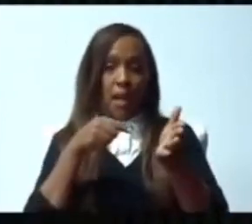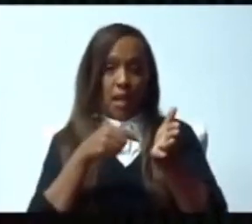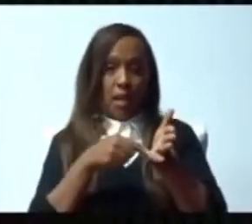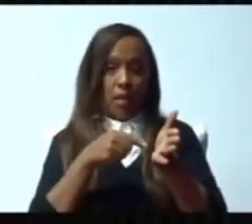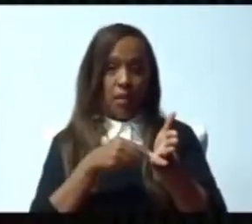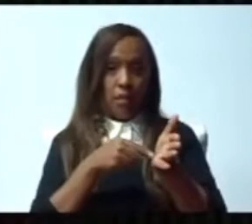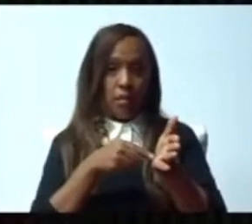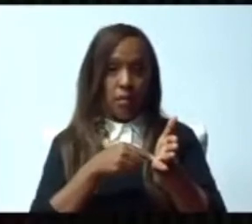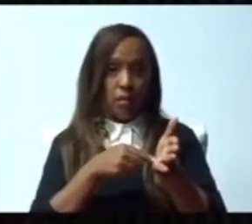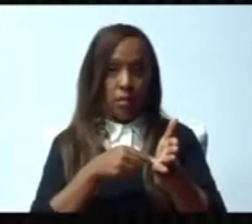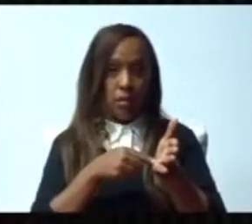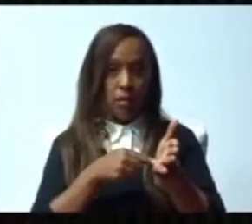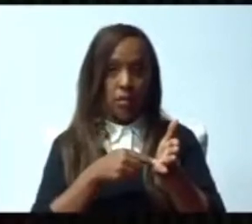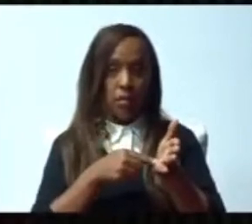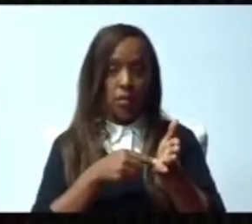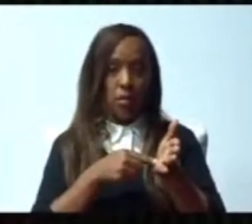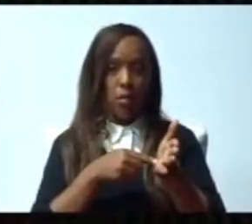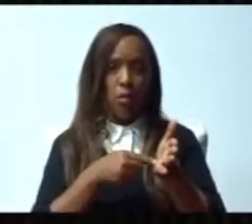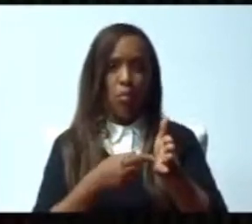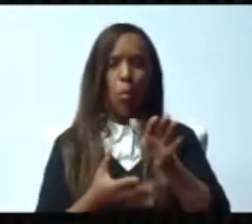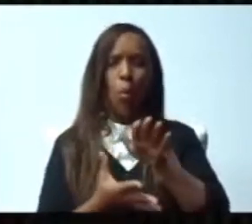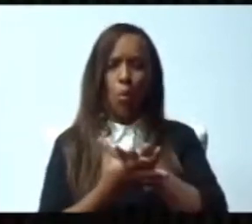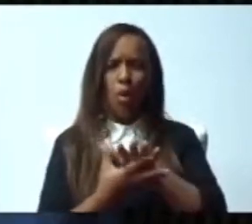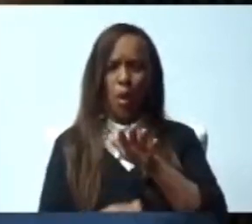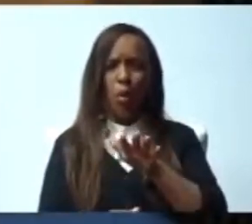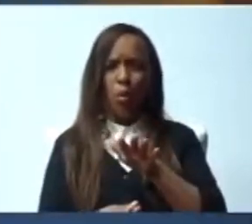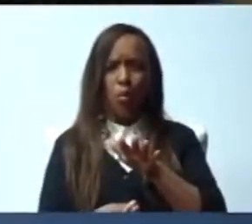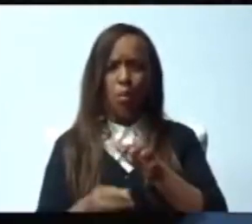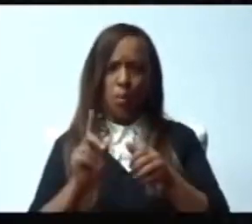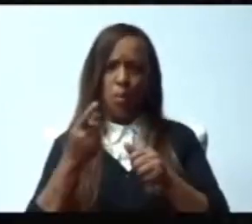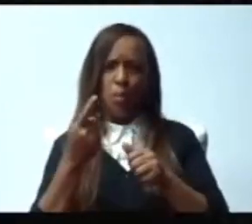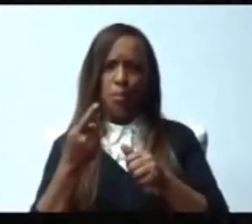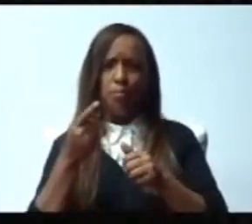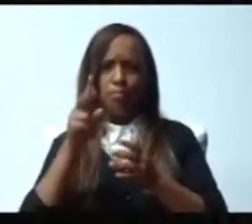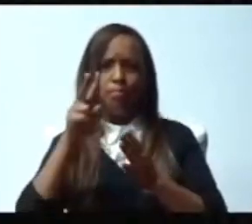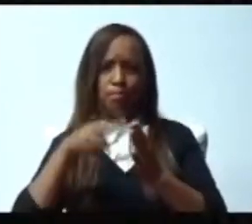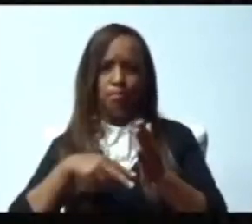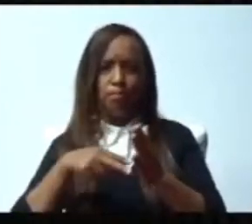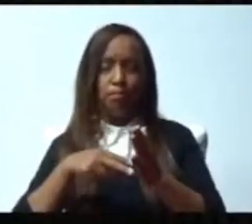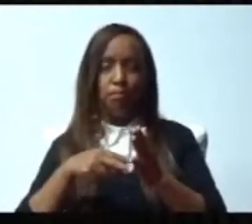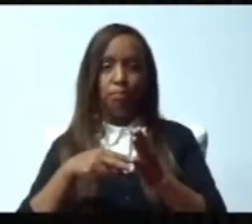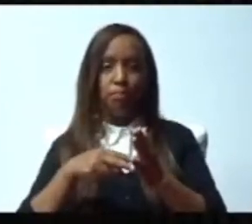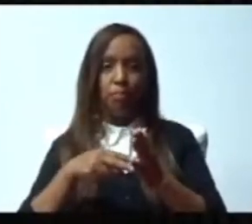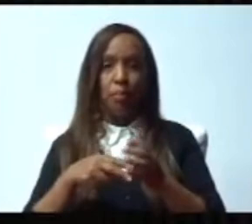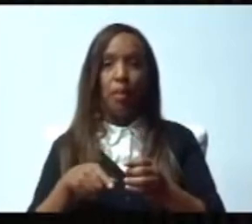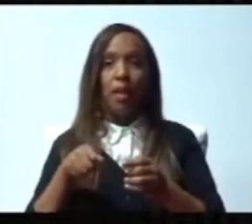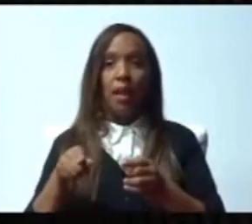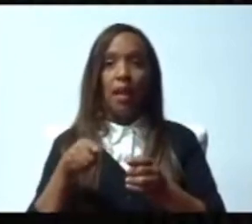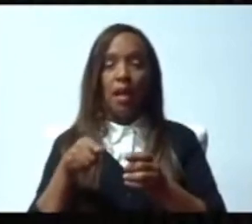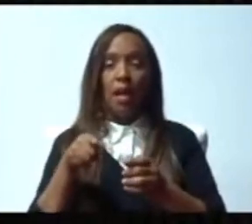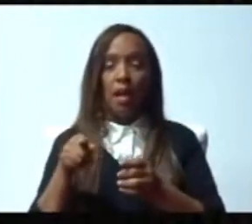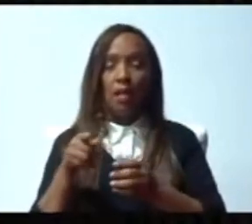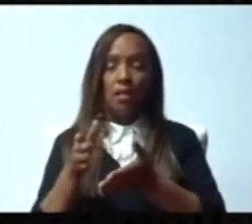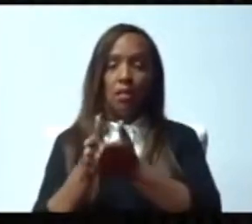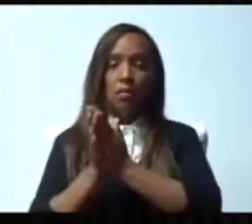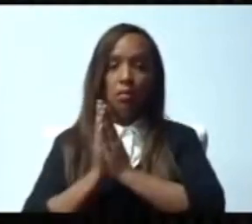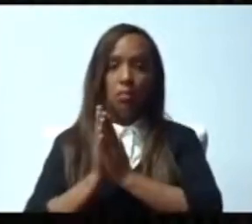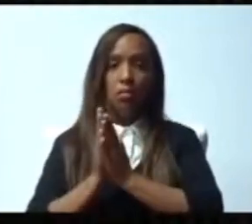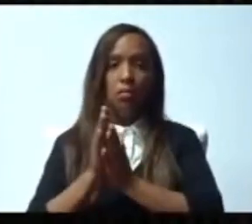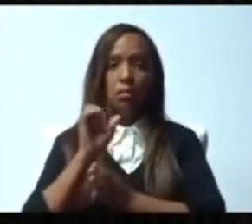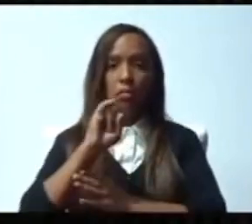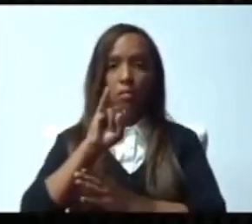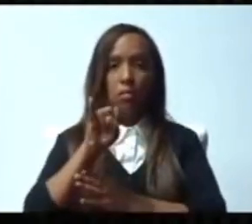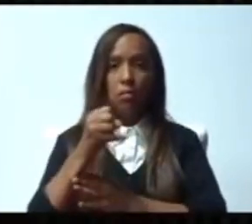políticos enviaron una petición a la junta para que fuera para que se cumpliera el artículo 58